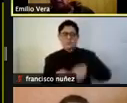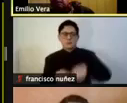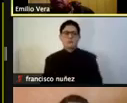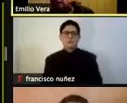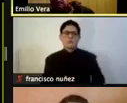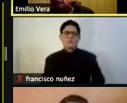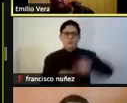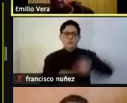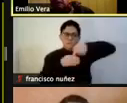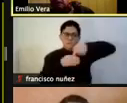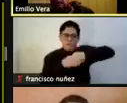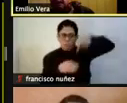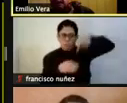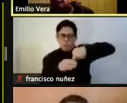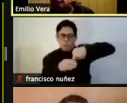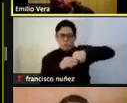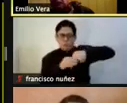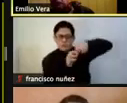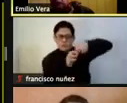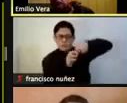registra o es